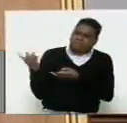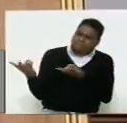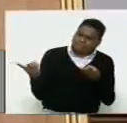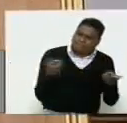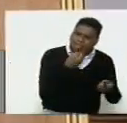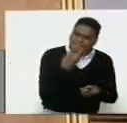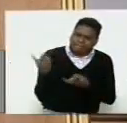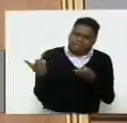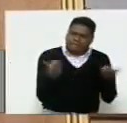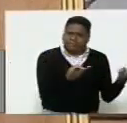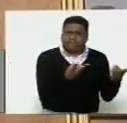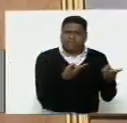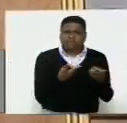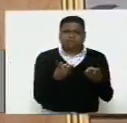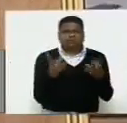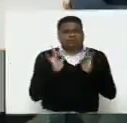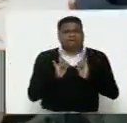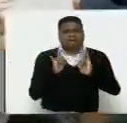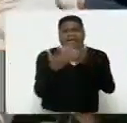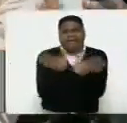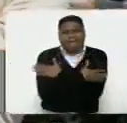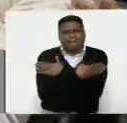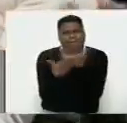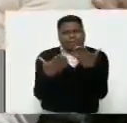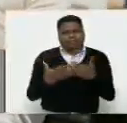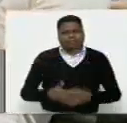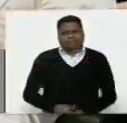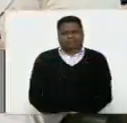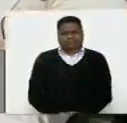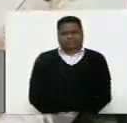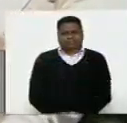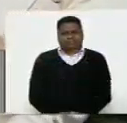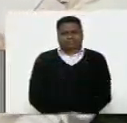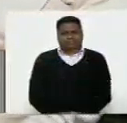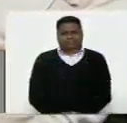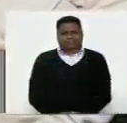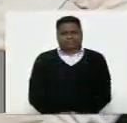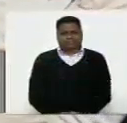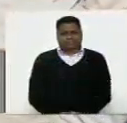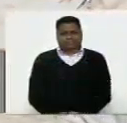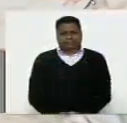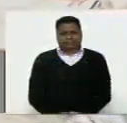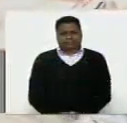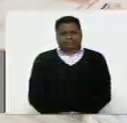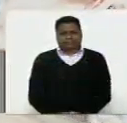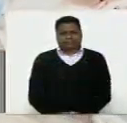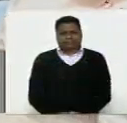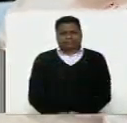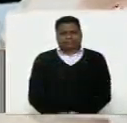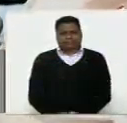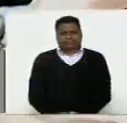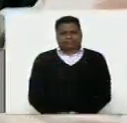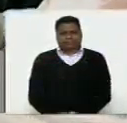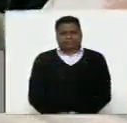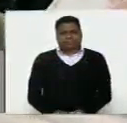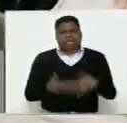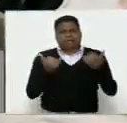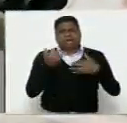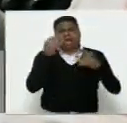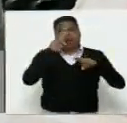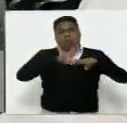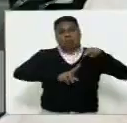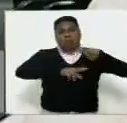la vida en condiciones amorosas. Se trata entonces de la